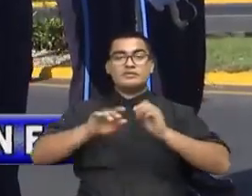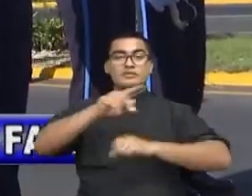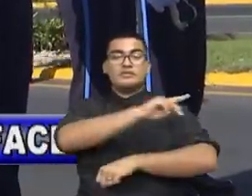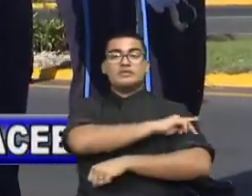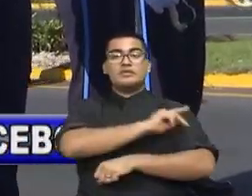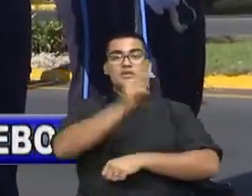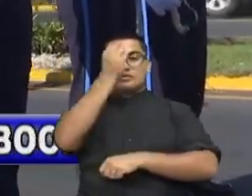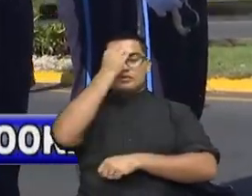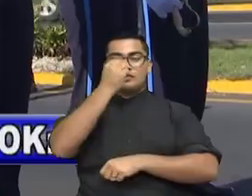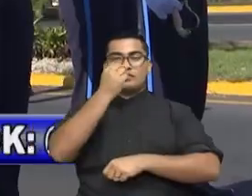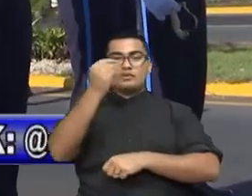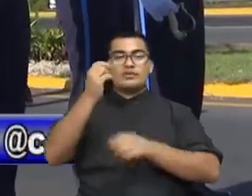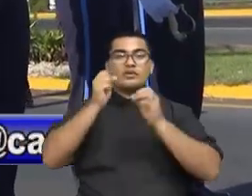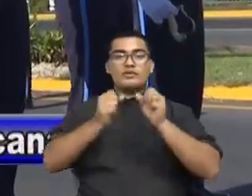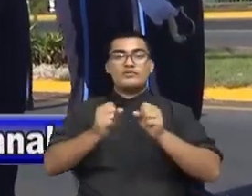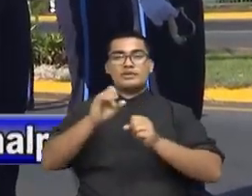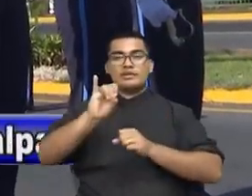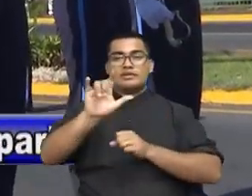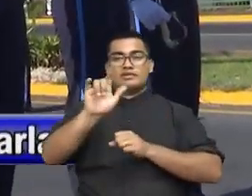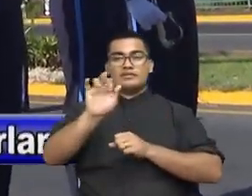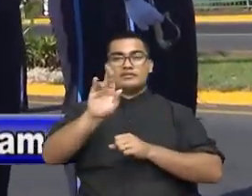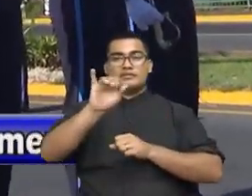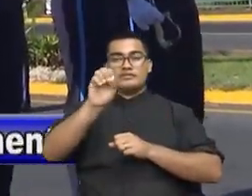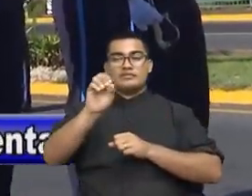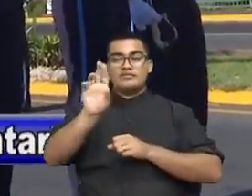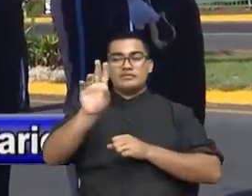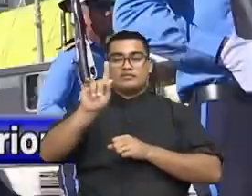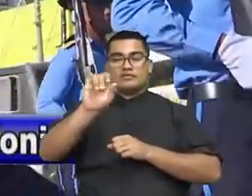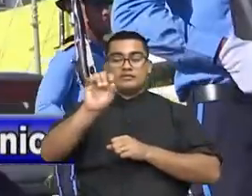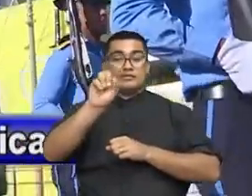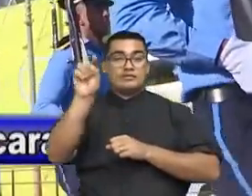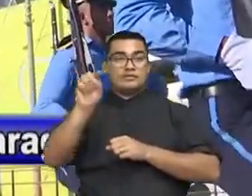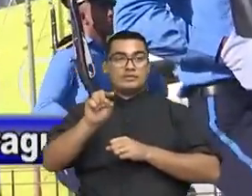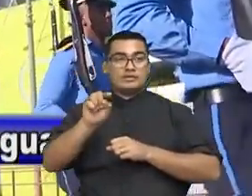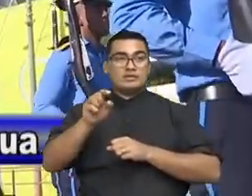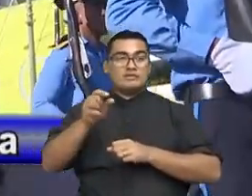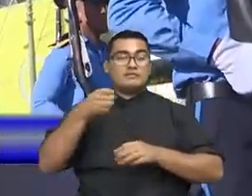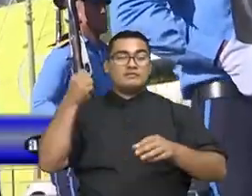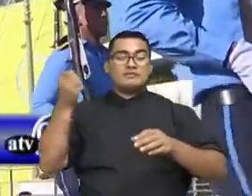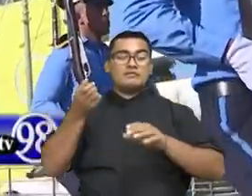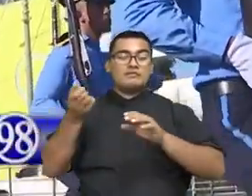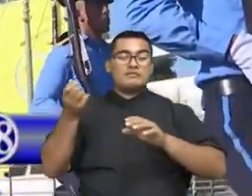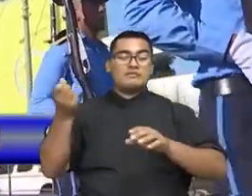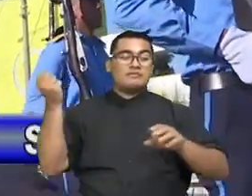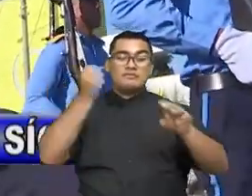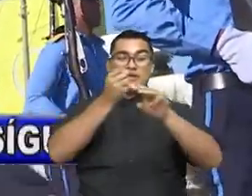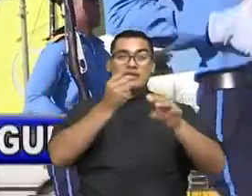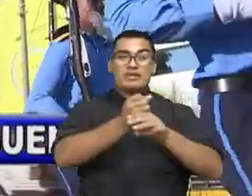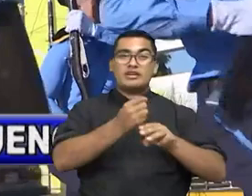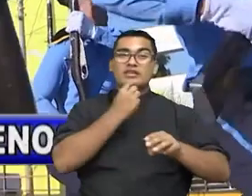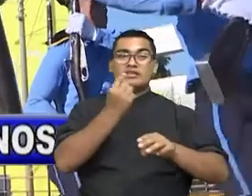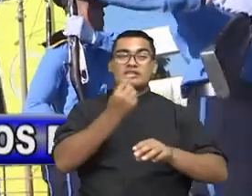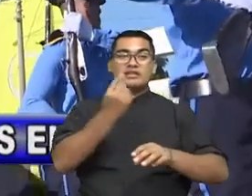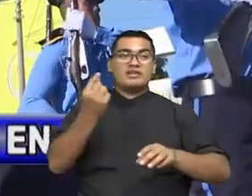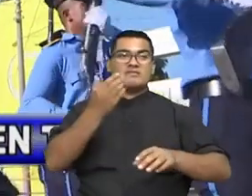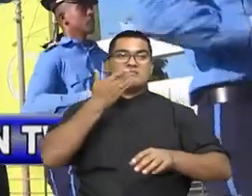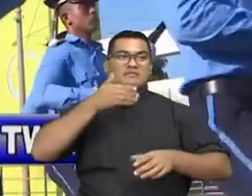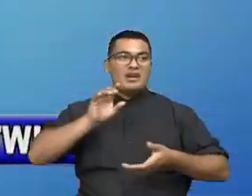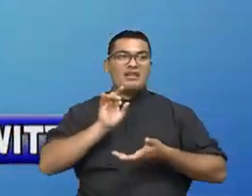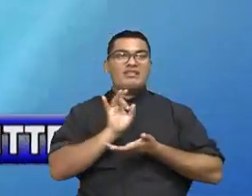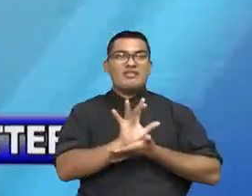en honor al oficial Hilario de Jesús Ortiz Zavala, vilmente asesinado el año pasado por los promotores del